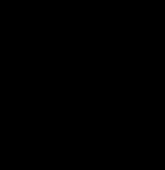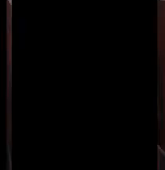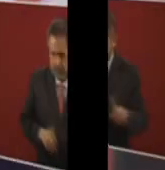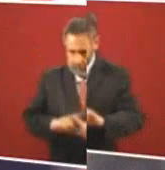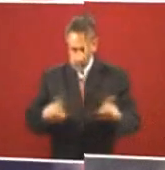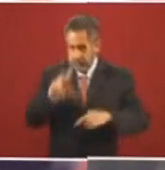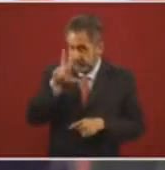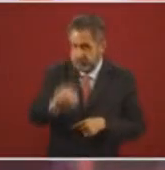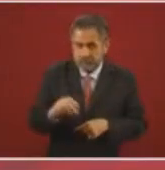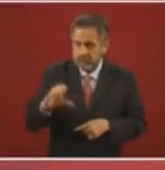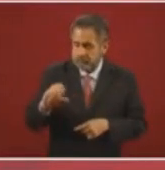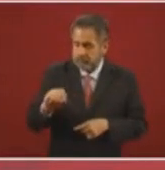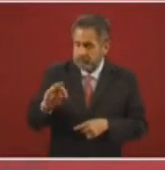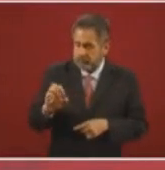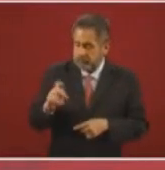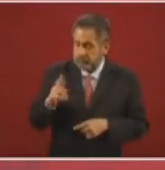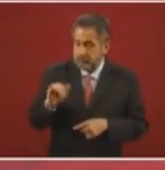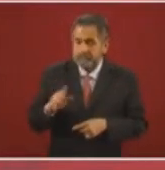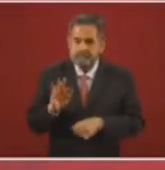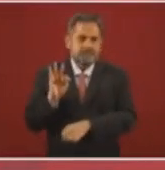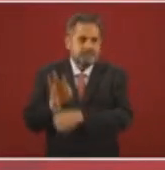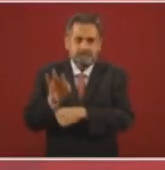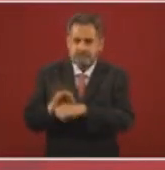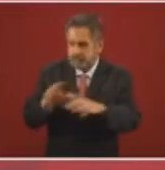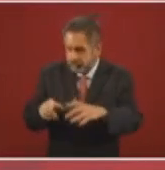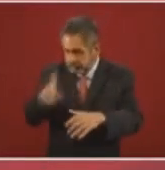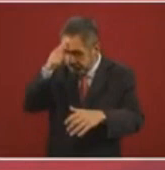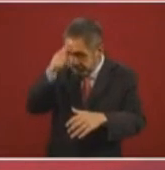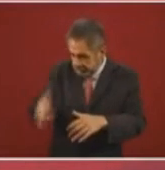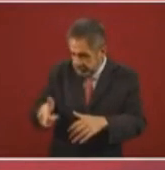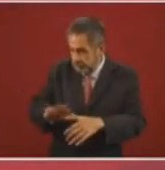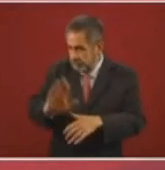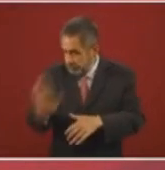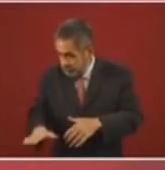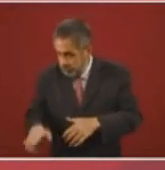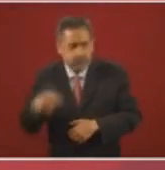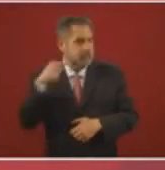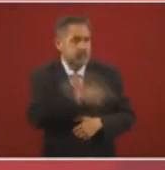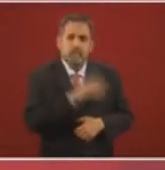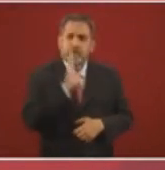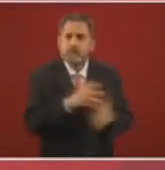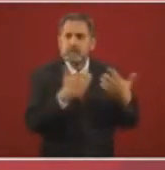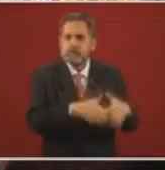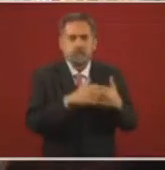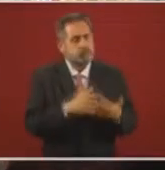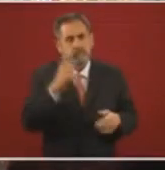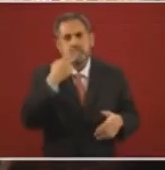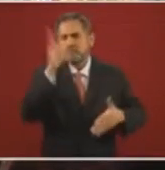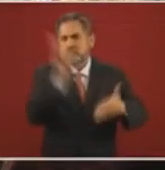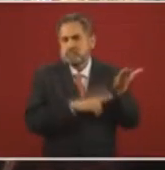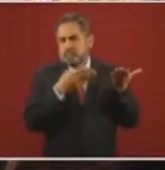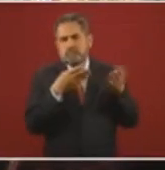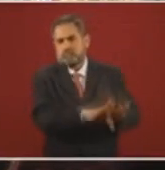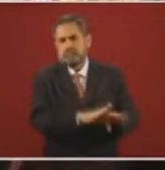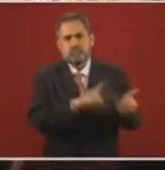la cofepris protegió a la población al cerrar una planta que no cumplía con las buenas prácticas de